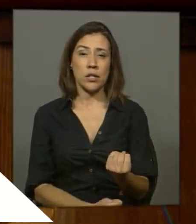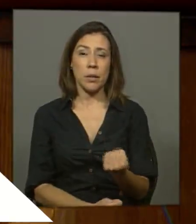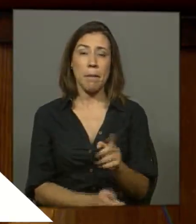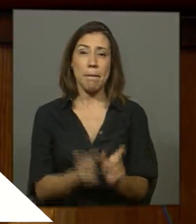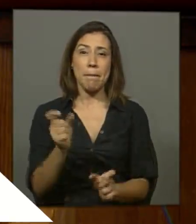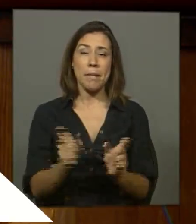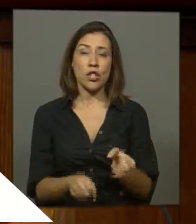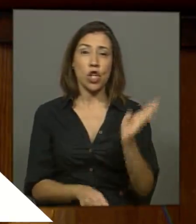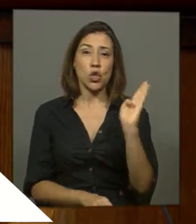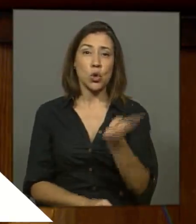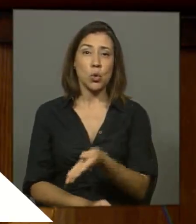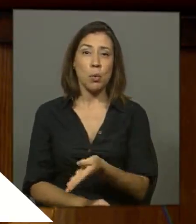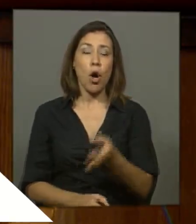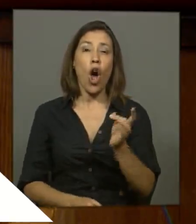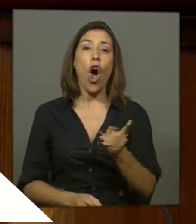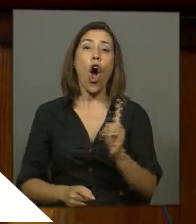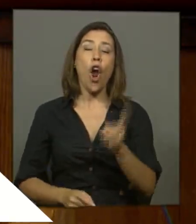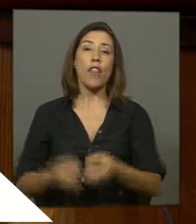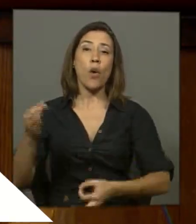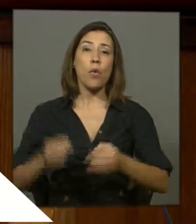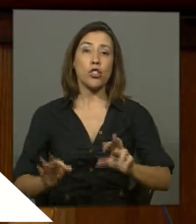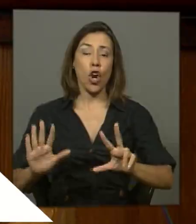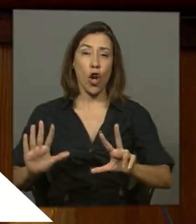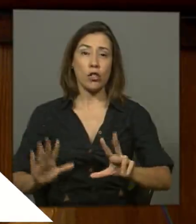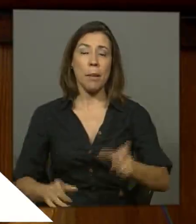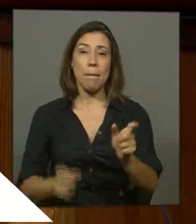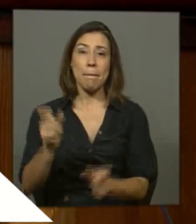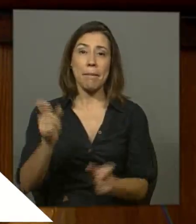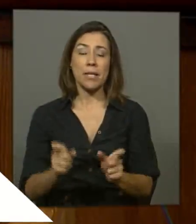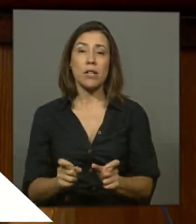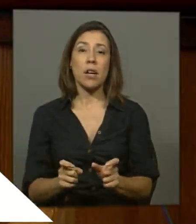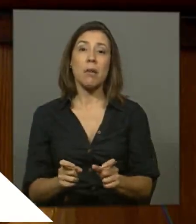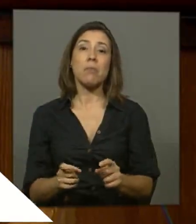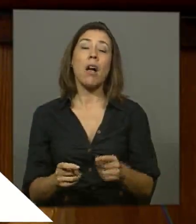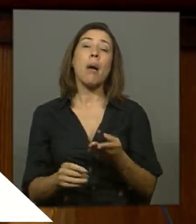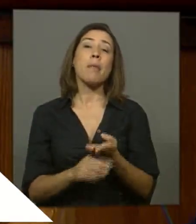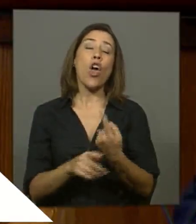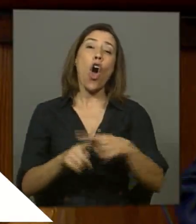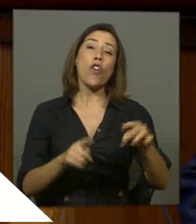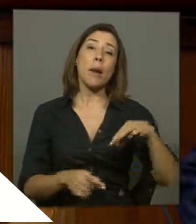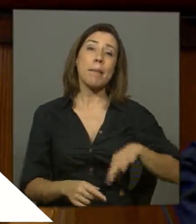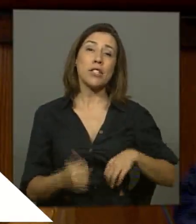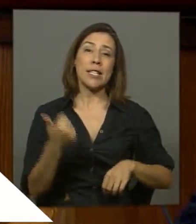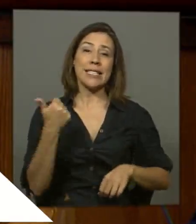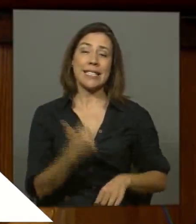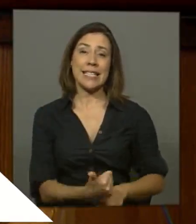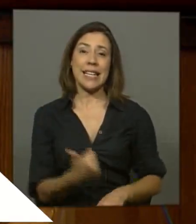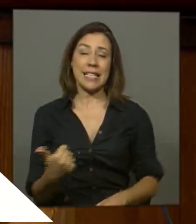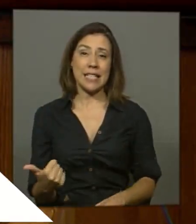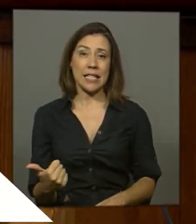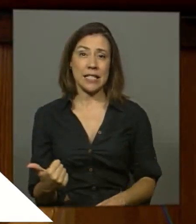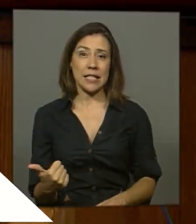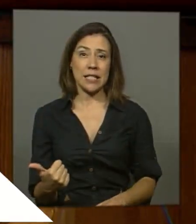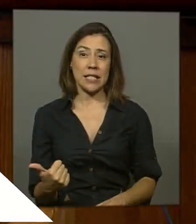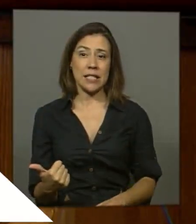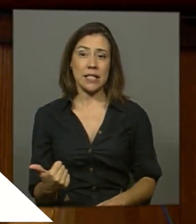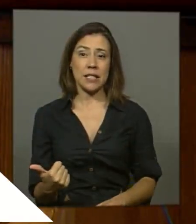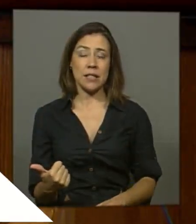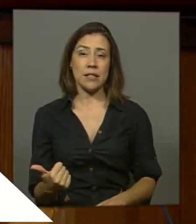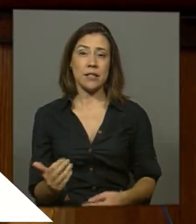personas suspendidas por orden judicial ocho personas que optaron a otra pensión 66